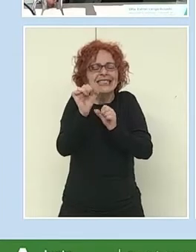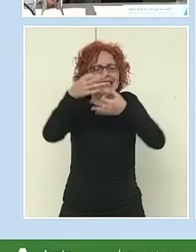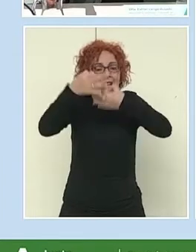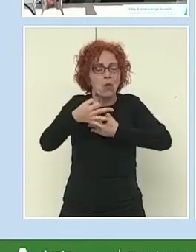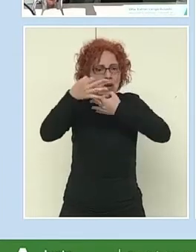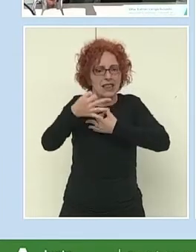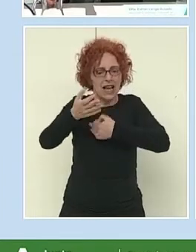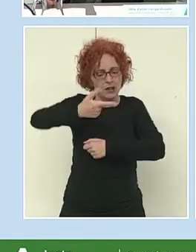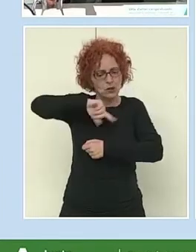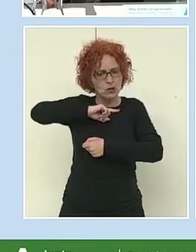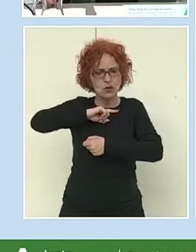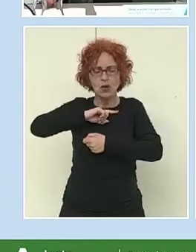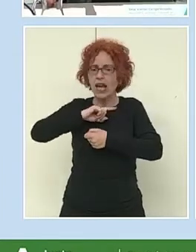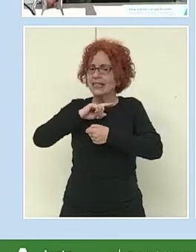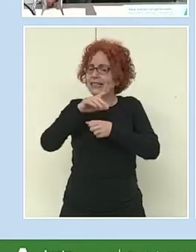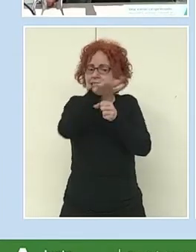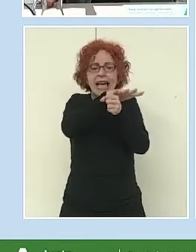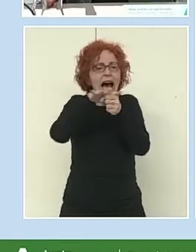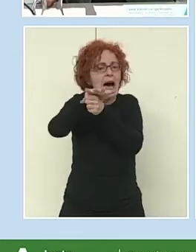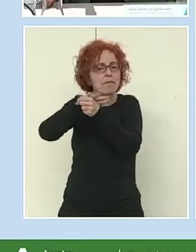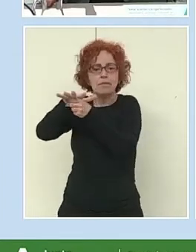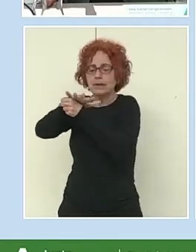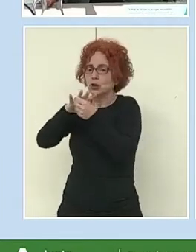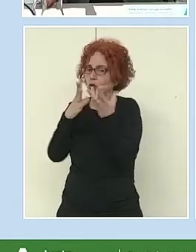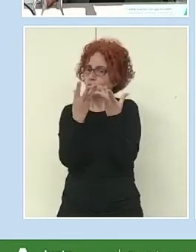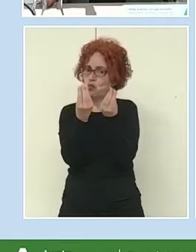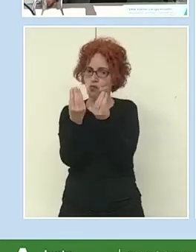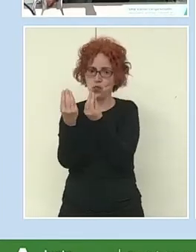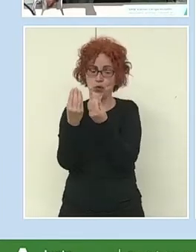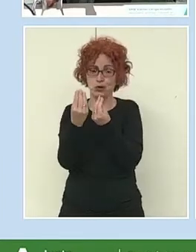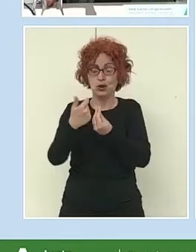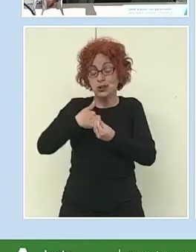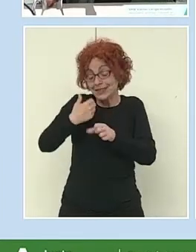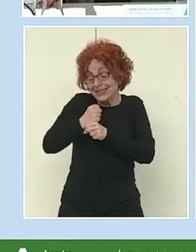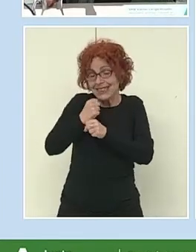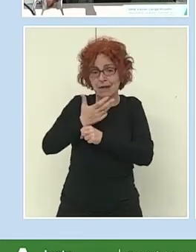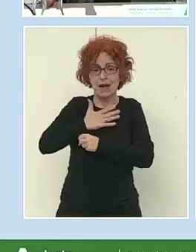aplicación. Concretamente, durante mi bagaje profesional,